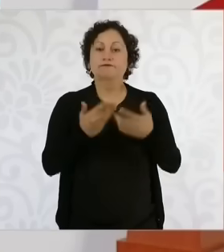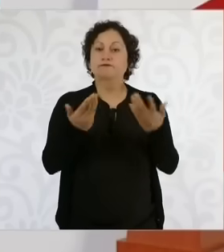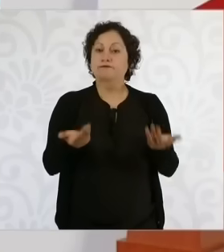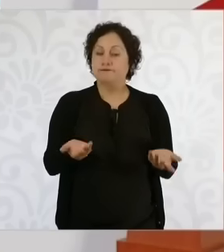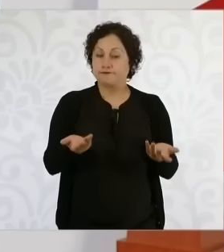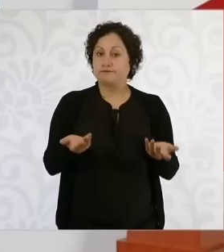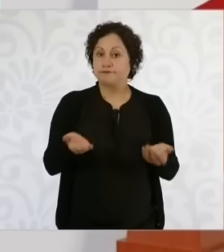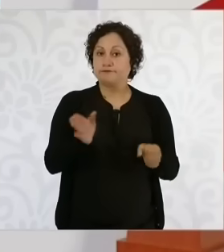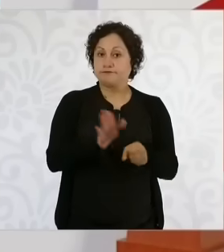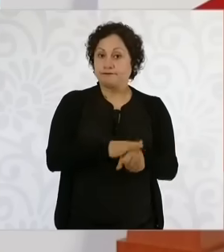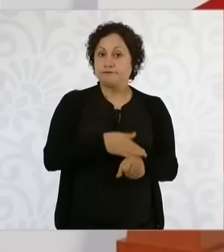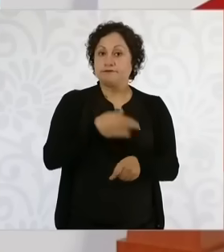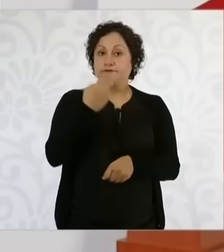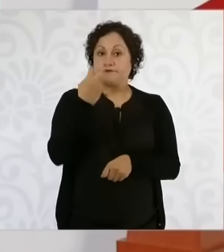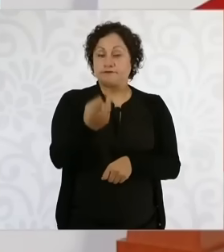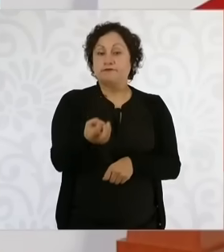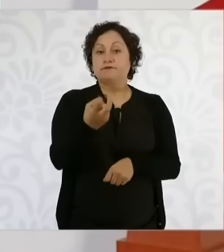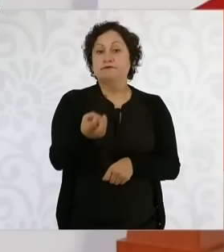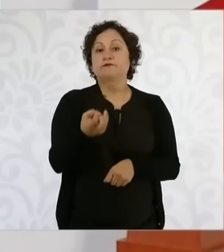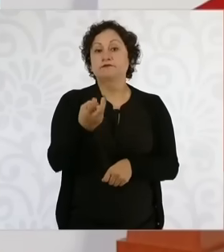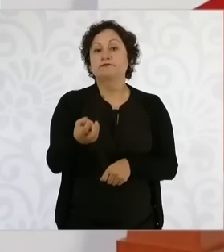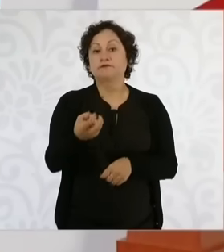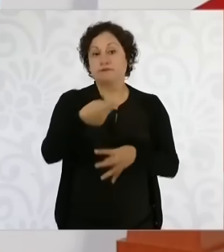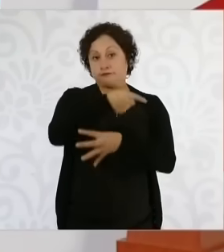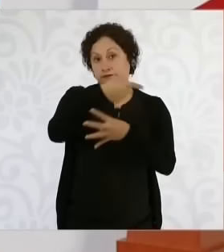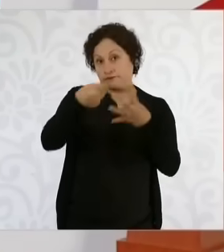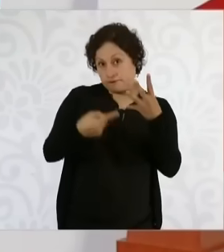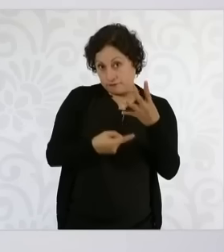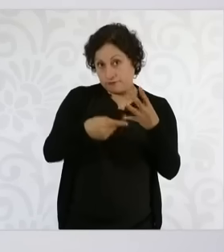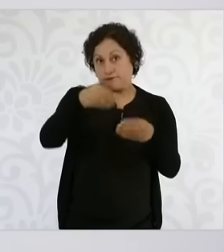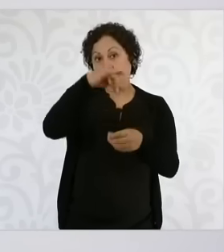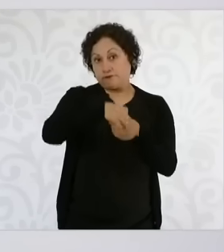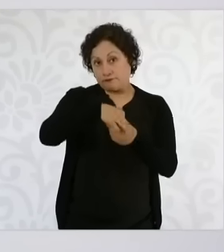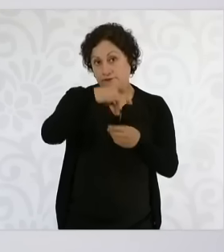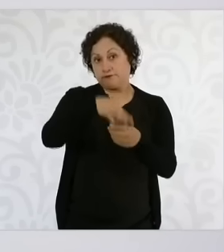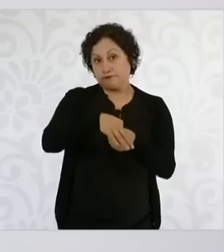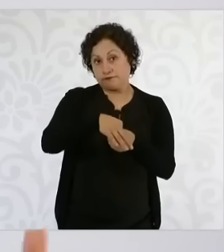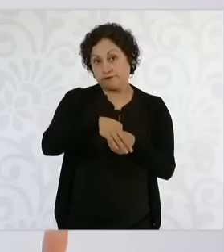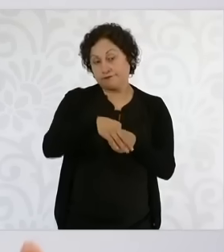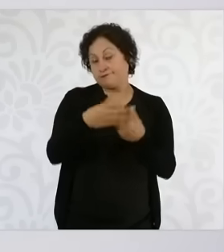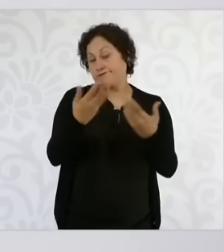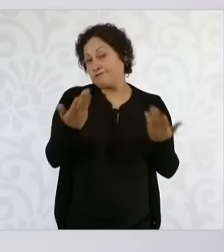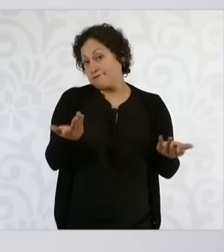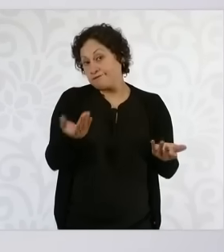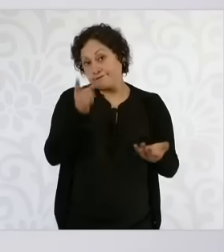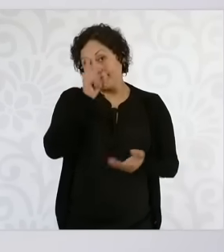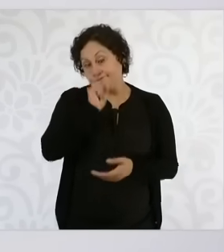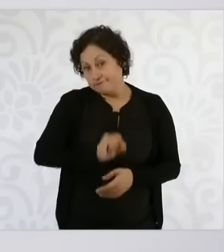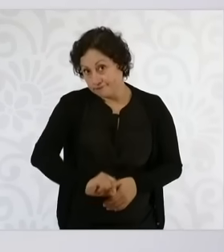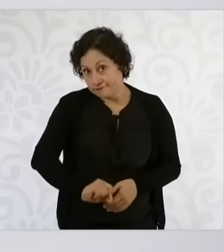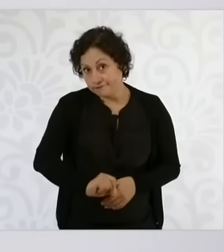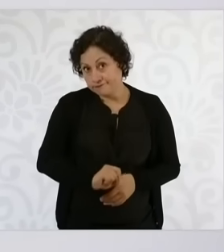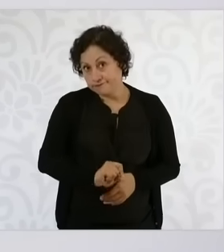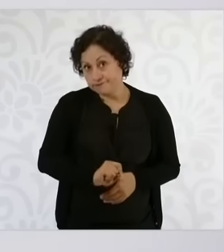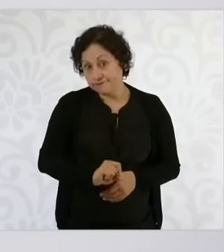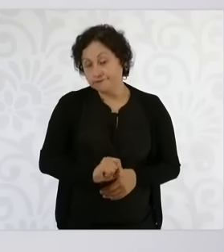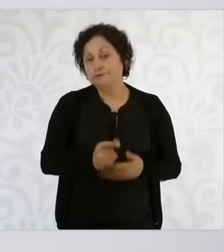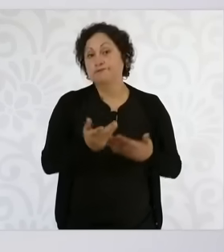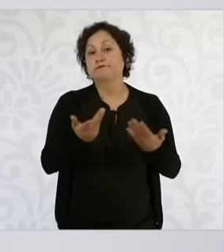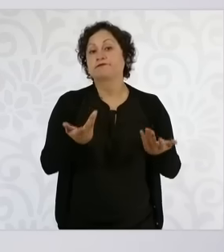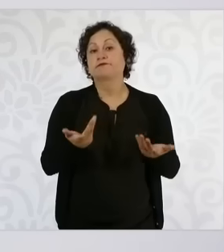Entonces, son 4 votos. Entonces ahí pues ya se